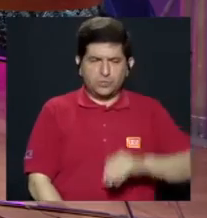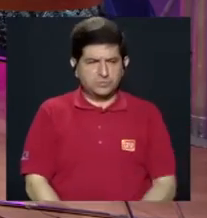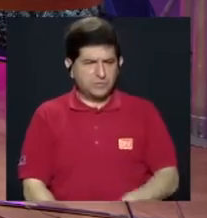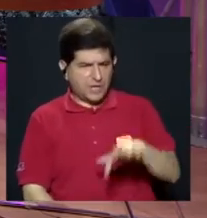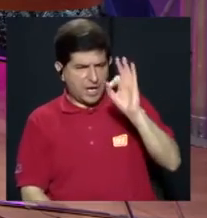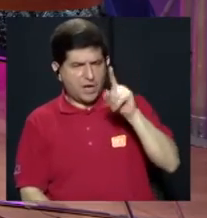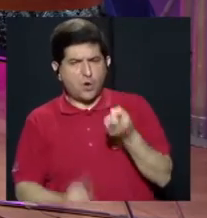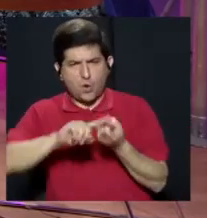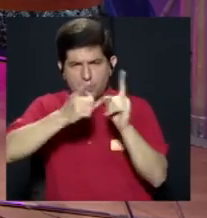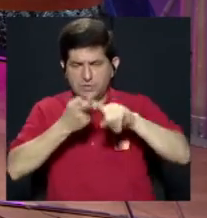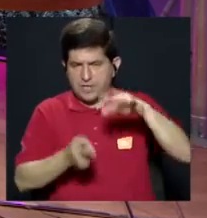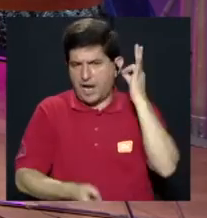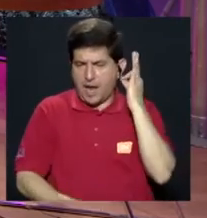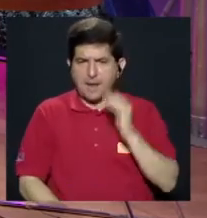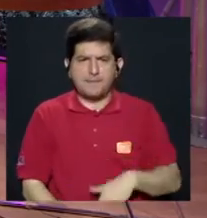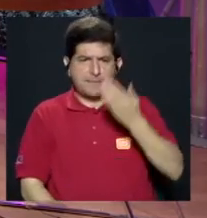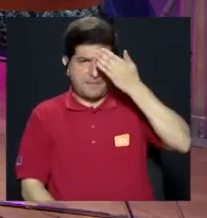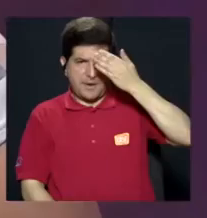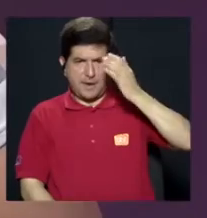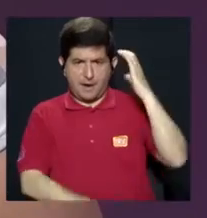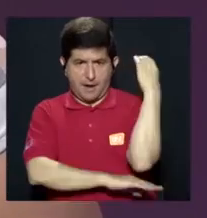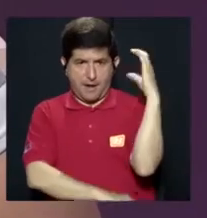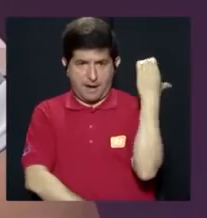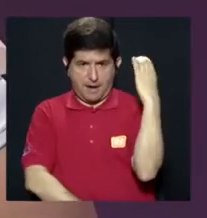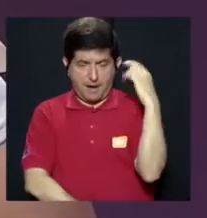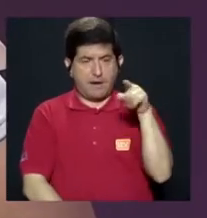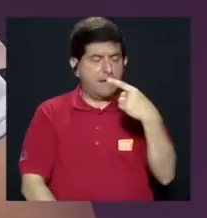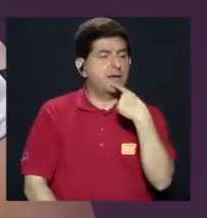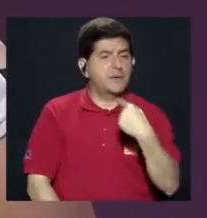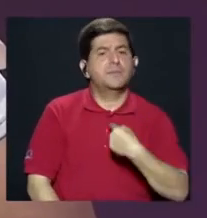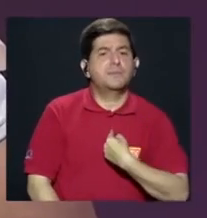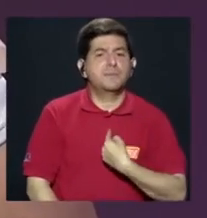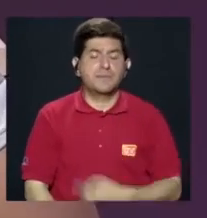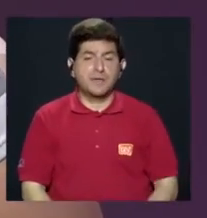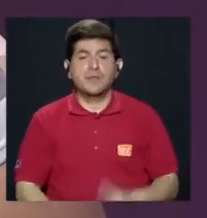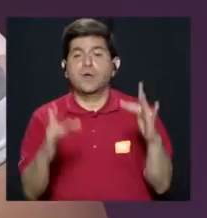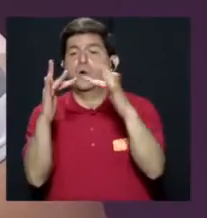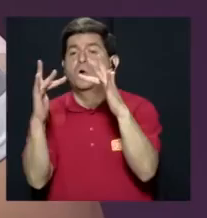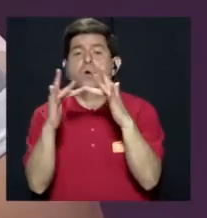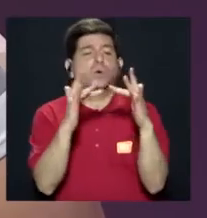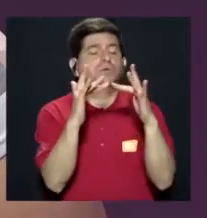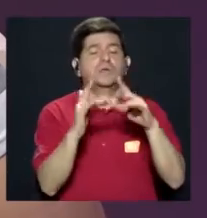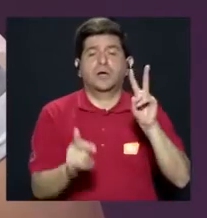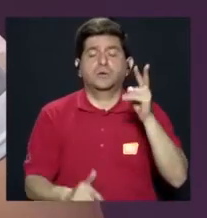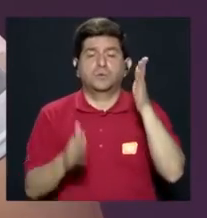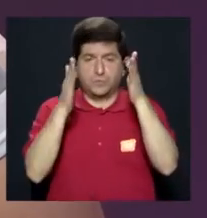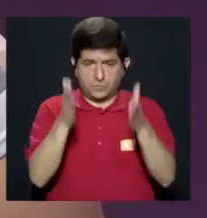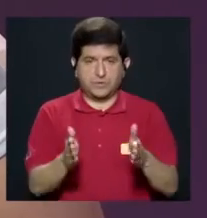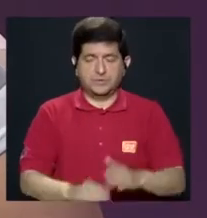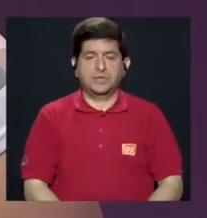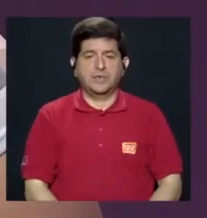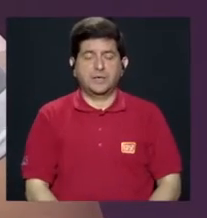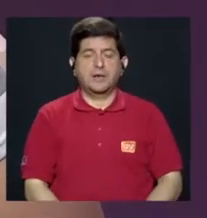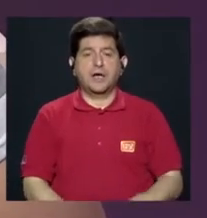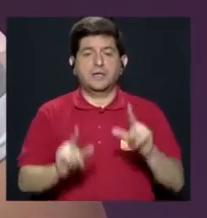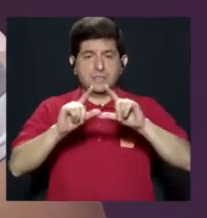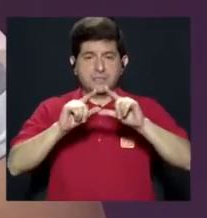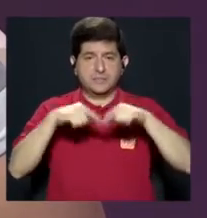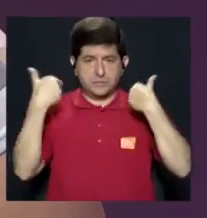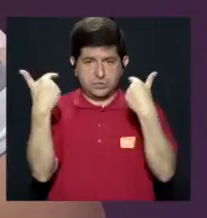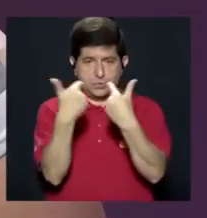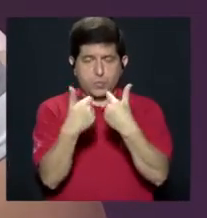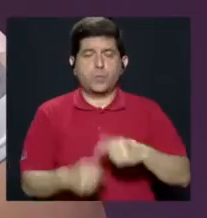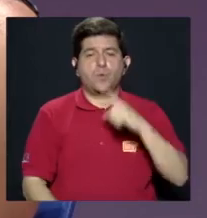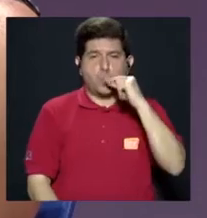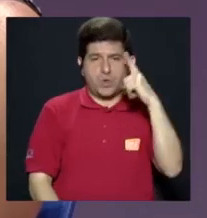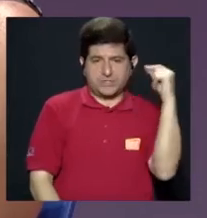una amiga en Cartago y ella me puso ahí con las compañeras en el grupo de WhatsApp. ¿Y